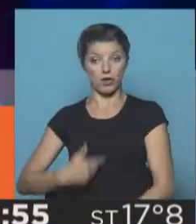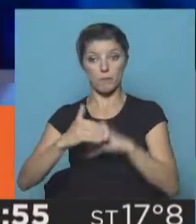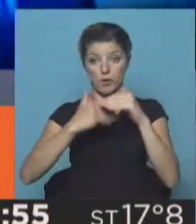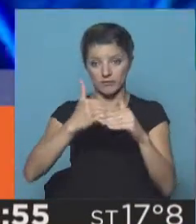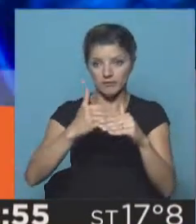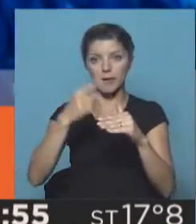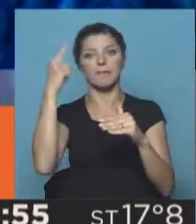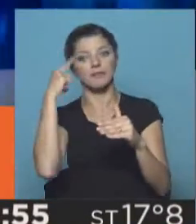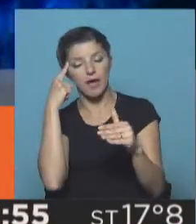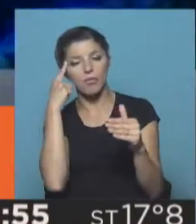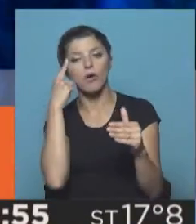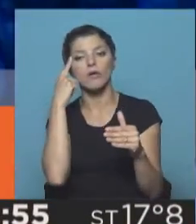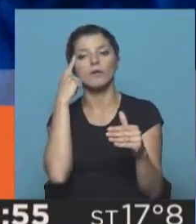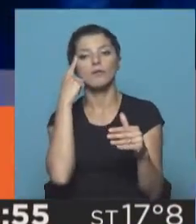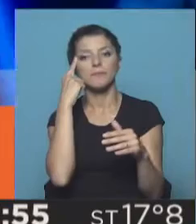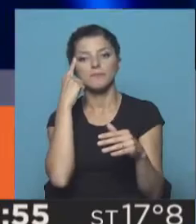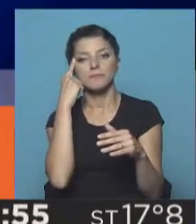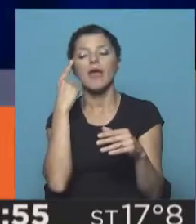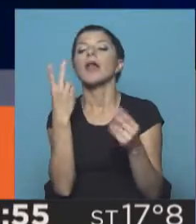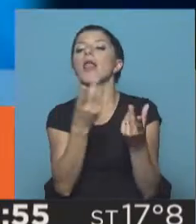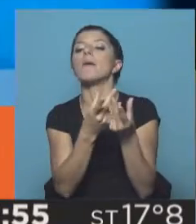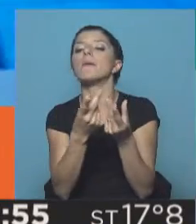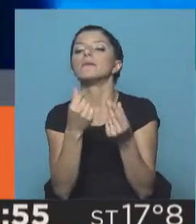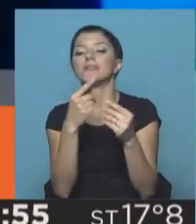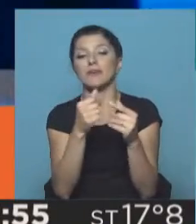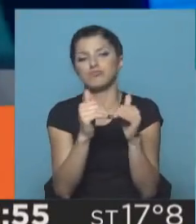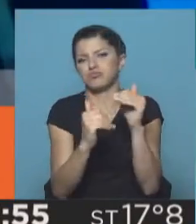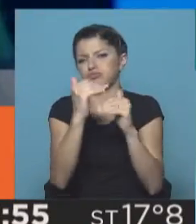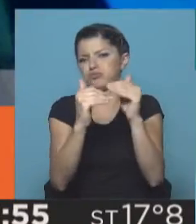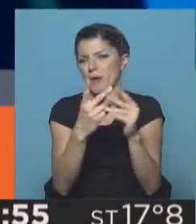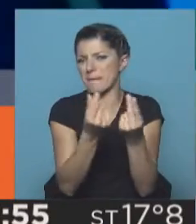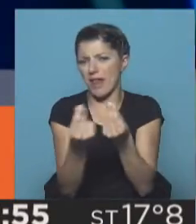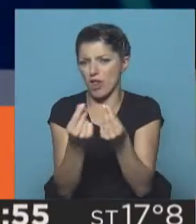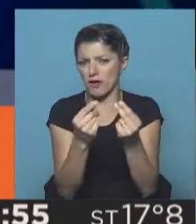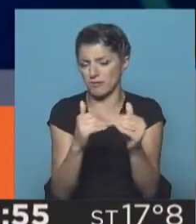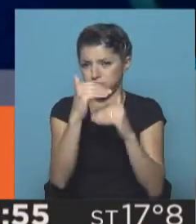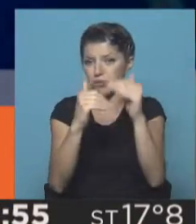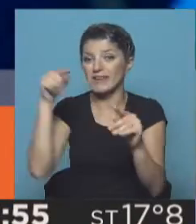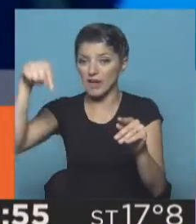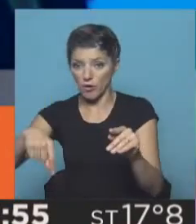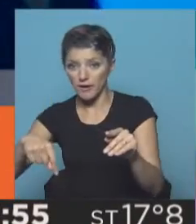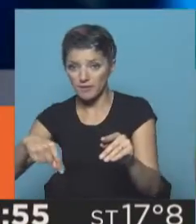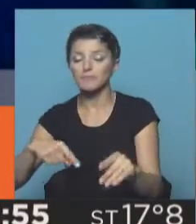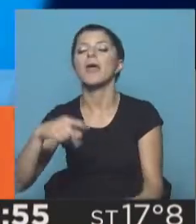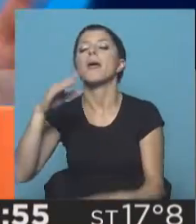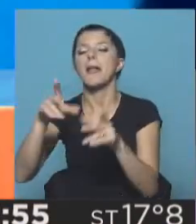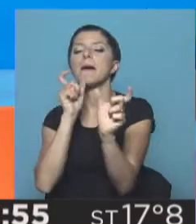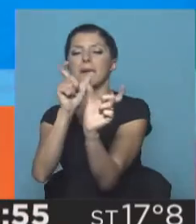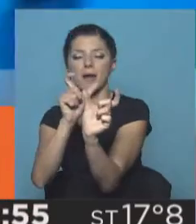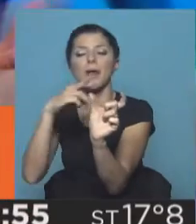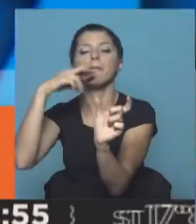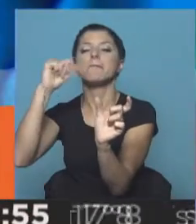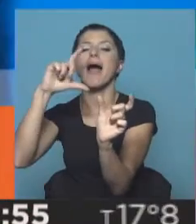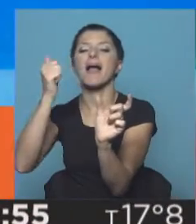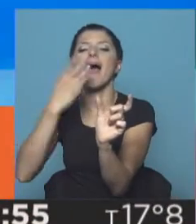de las commodities, ¿verdad?, llevándose a niveles sin precedentes, y ahora un momento de vacas flacas, ¿no? La palabra vacas flacas varias veces